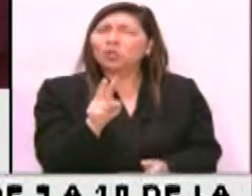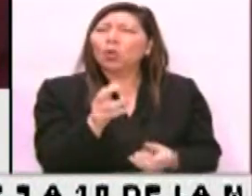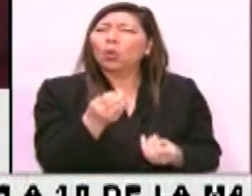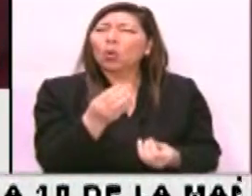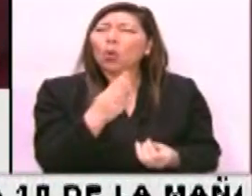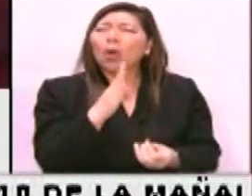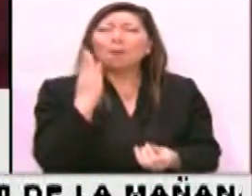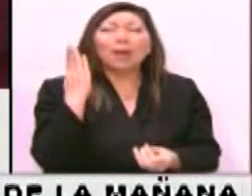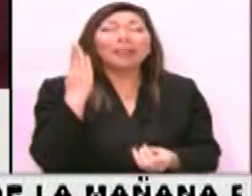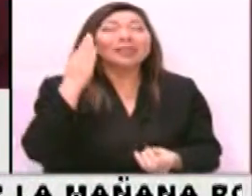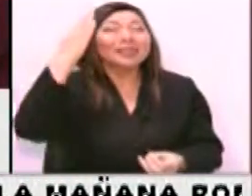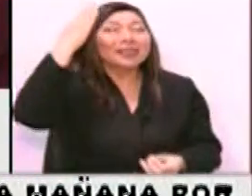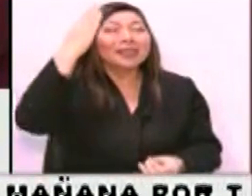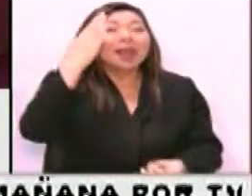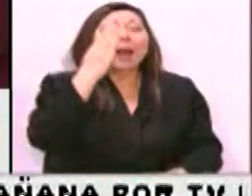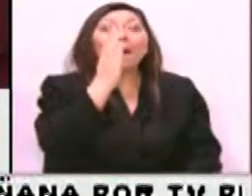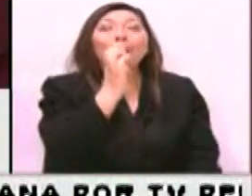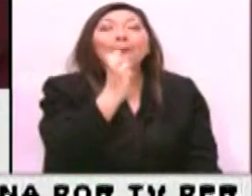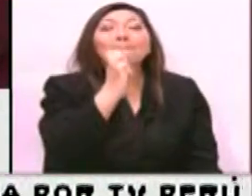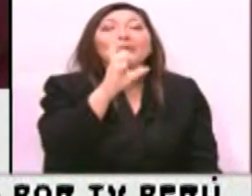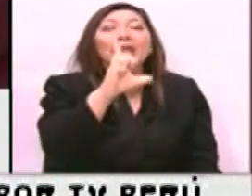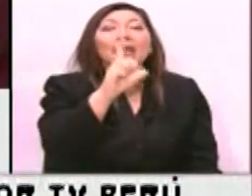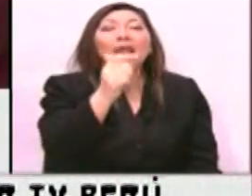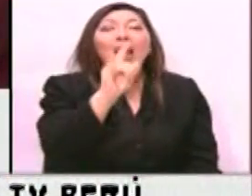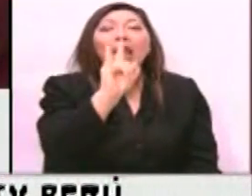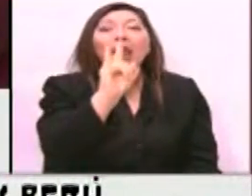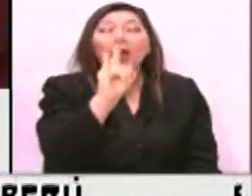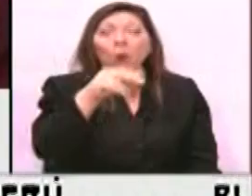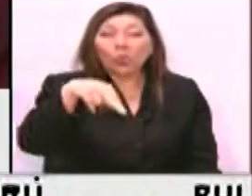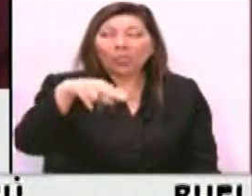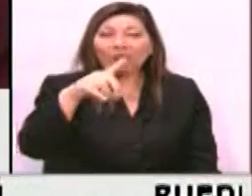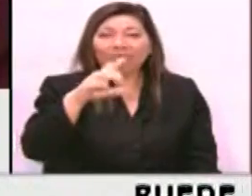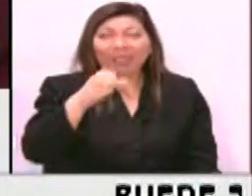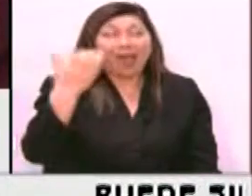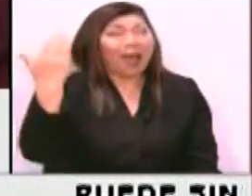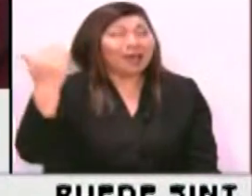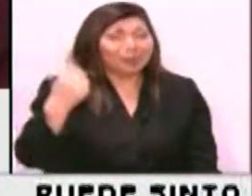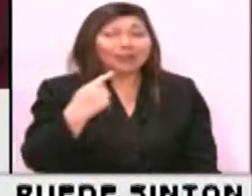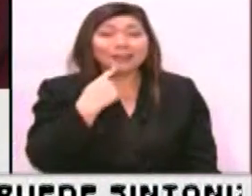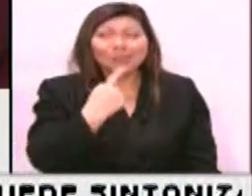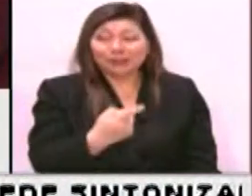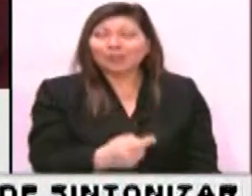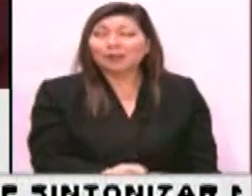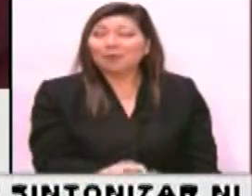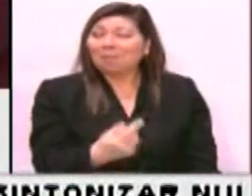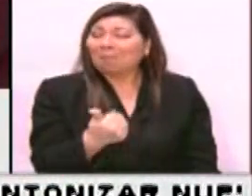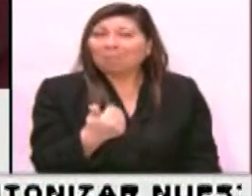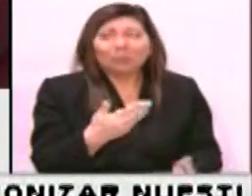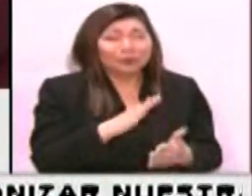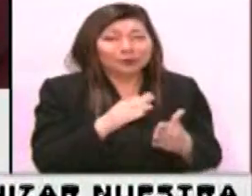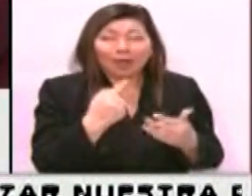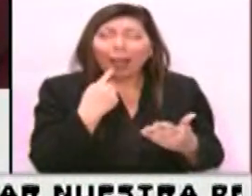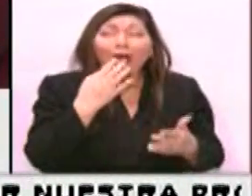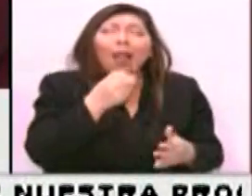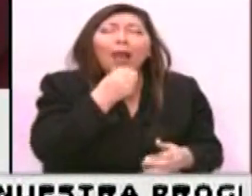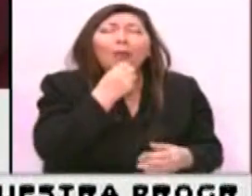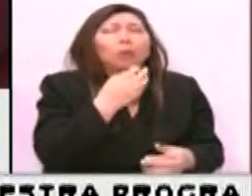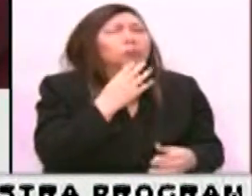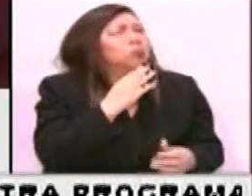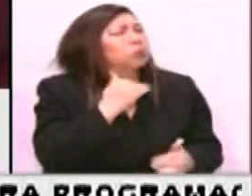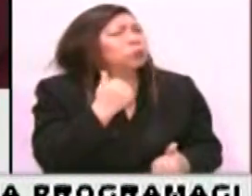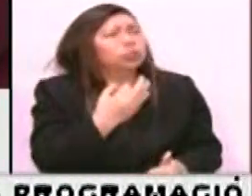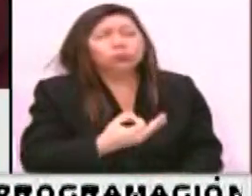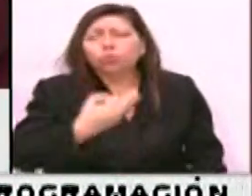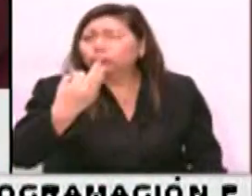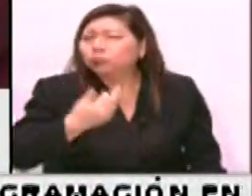hablaba Fernando Belaúnde en el Senado cuando era senador vitalicio, y creo que es una institución, pero en fin, no estoy aquí como político, sino